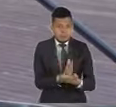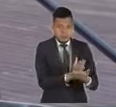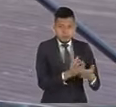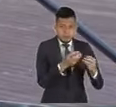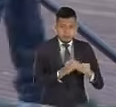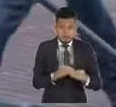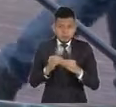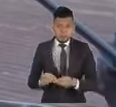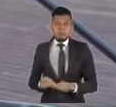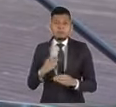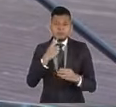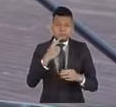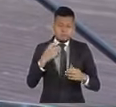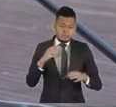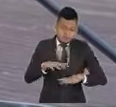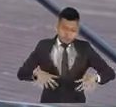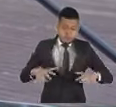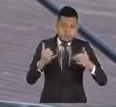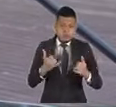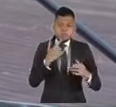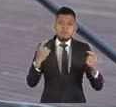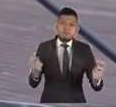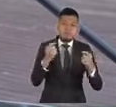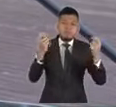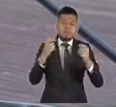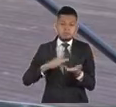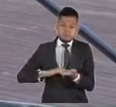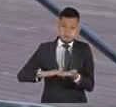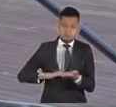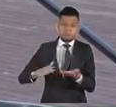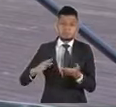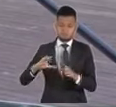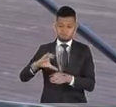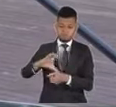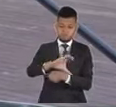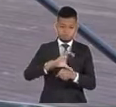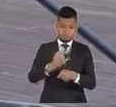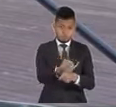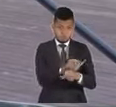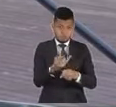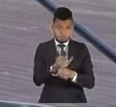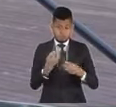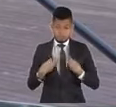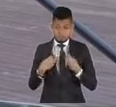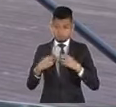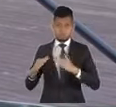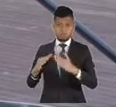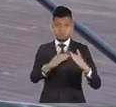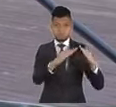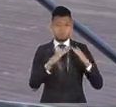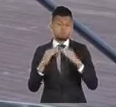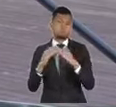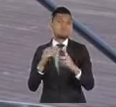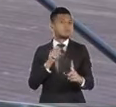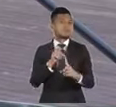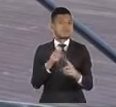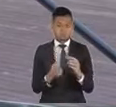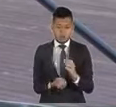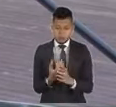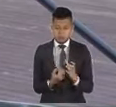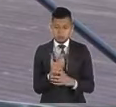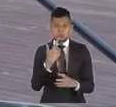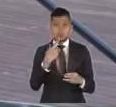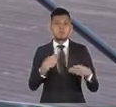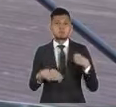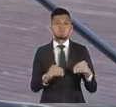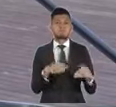promover soluciones urbanísticas y de vivienda y hábitat con base en productos elaborados con materiales